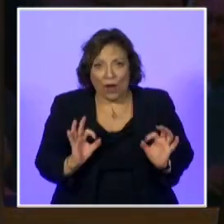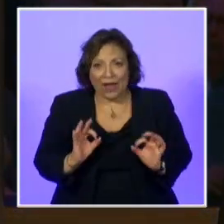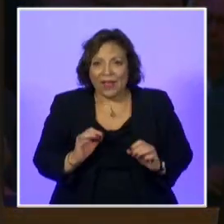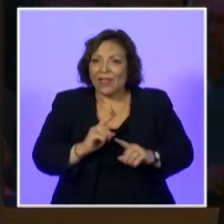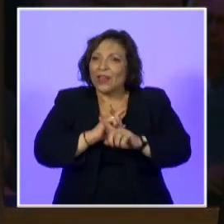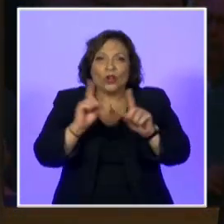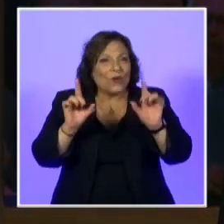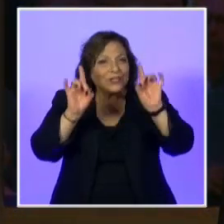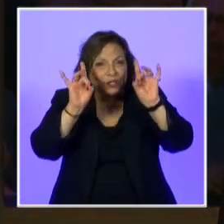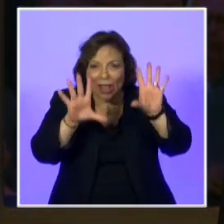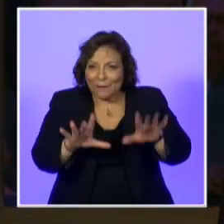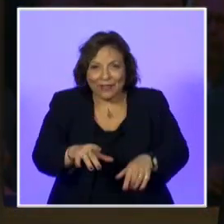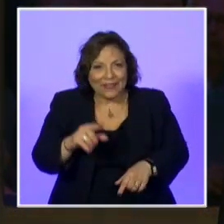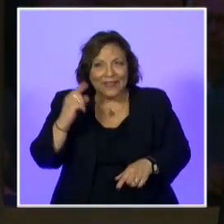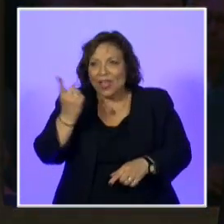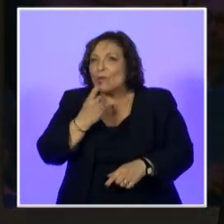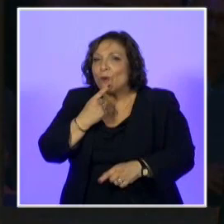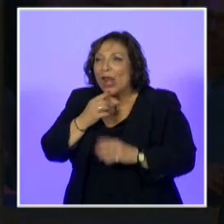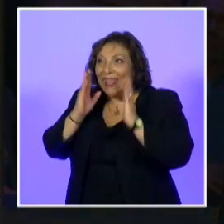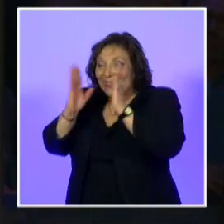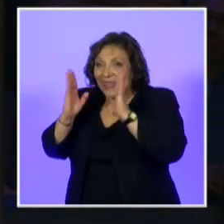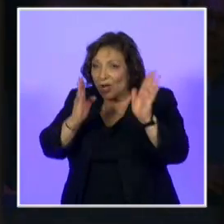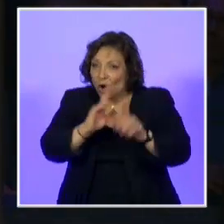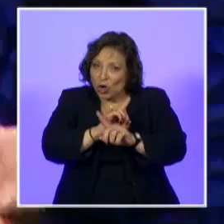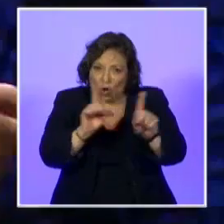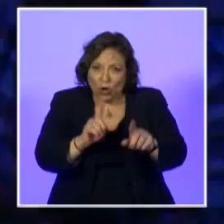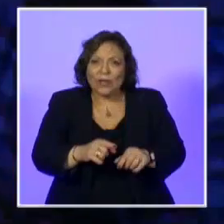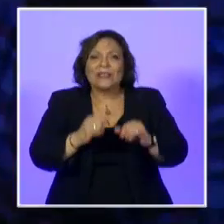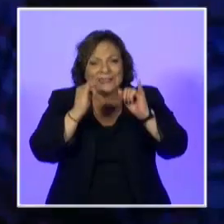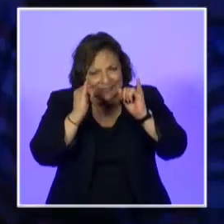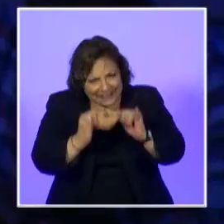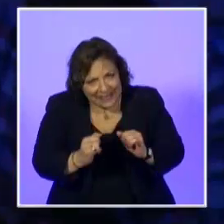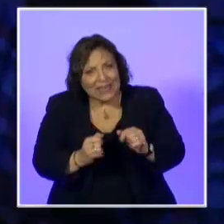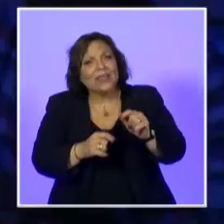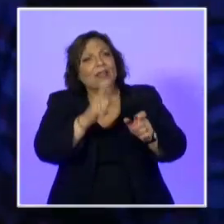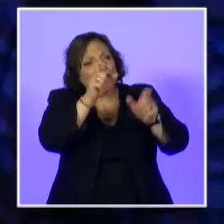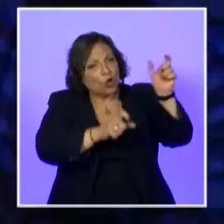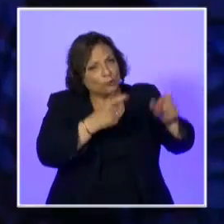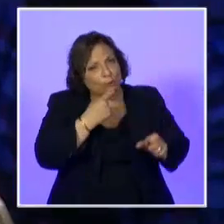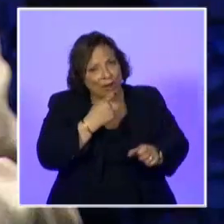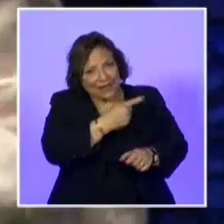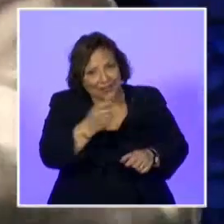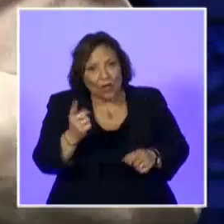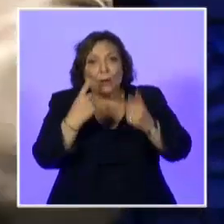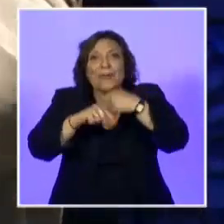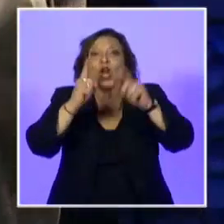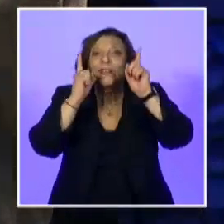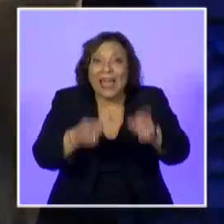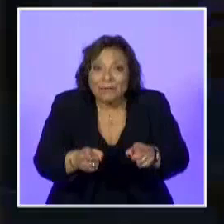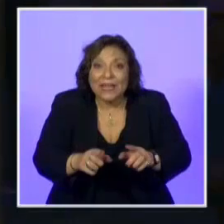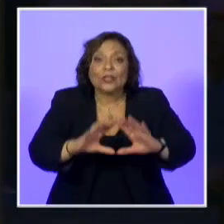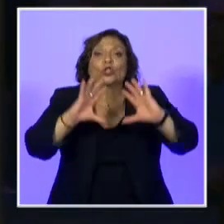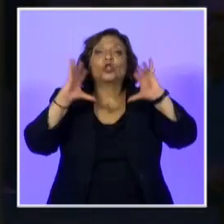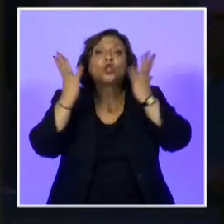dirige solamente a los actores políticos, sí a los actores políticos, pero también a todos